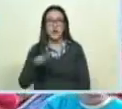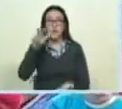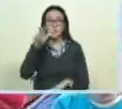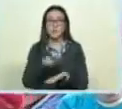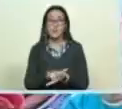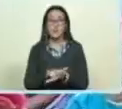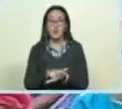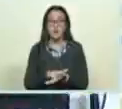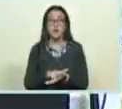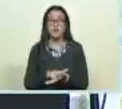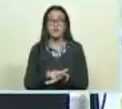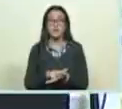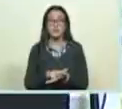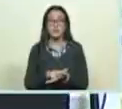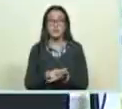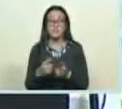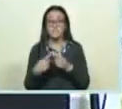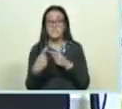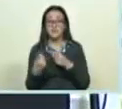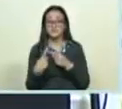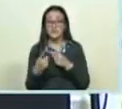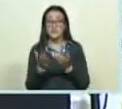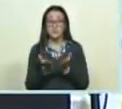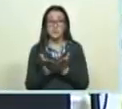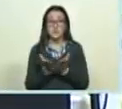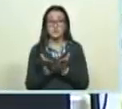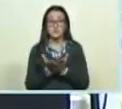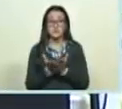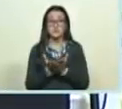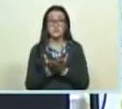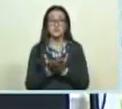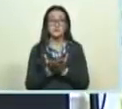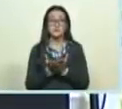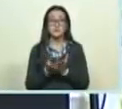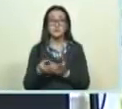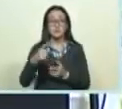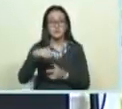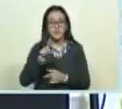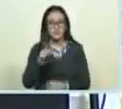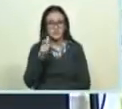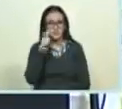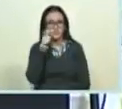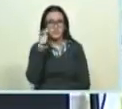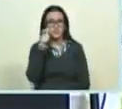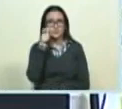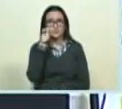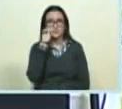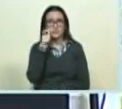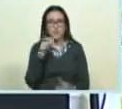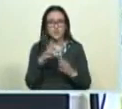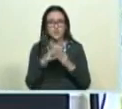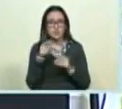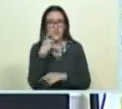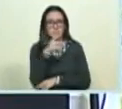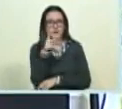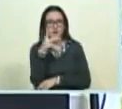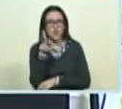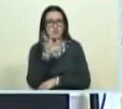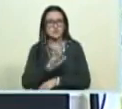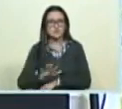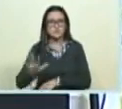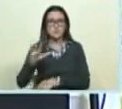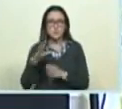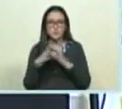Aprobado los recursos del pasaje estudiantil. Y ustedes conviértanse en vigilantes en todas las parroquias del país, en